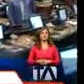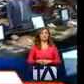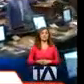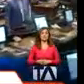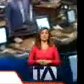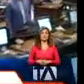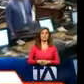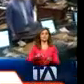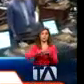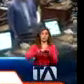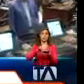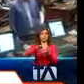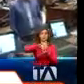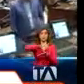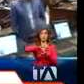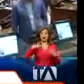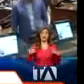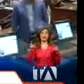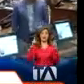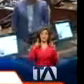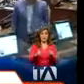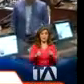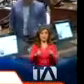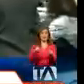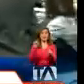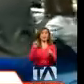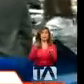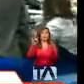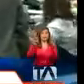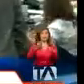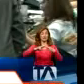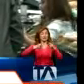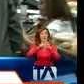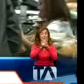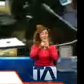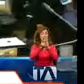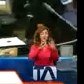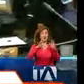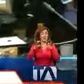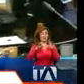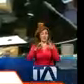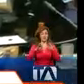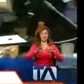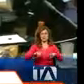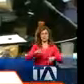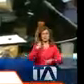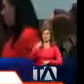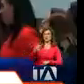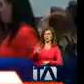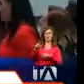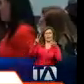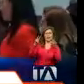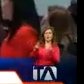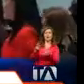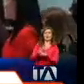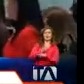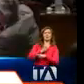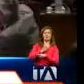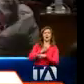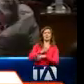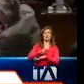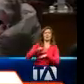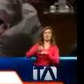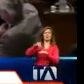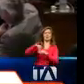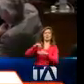La sesión en la que la Asamblea Nacional debatió el veto parcial del Ejecutivo a las reformas a la Ley Orgánica de Comunicación inició con retraso debido a reuniones previas